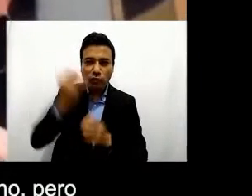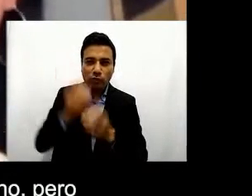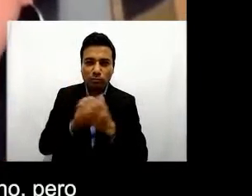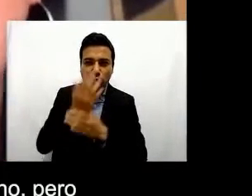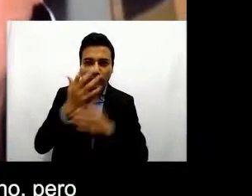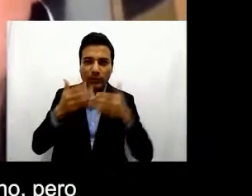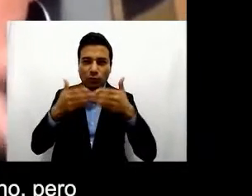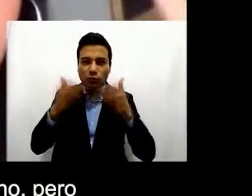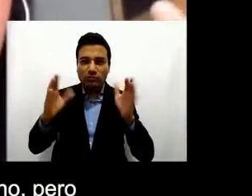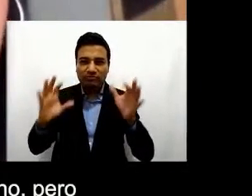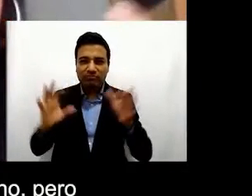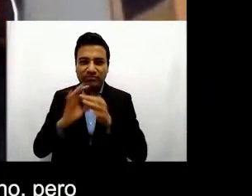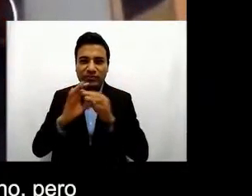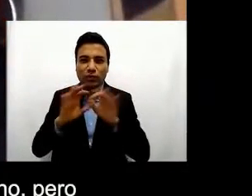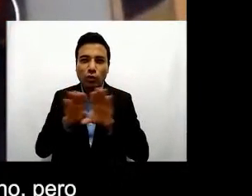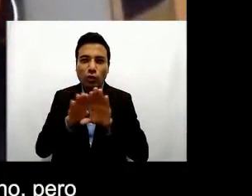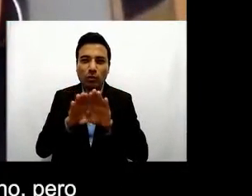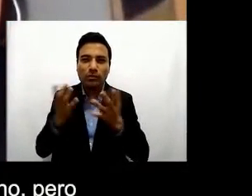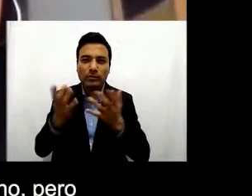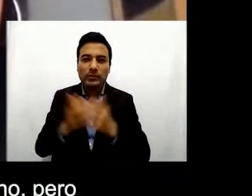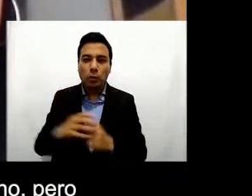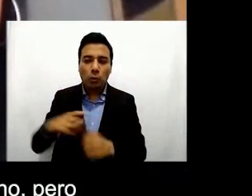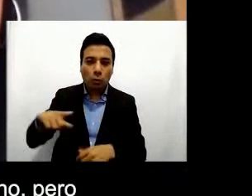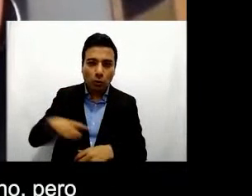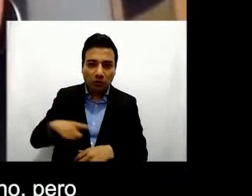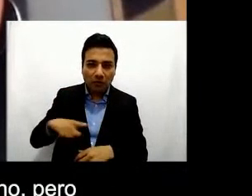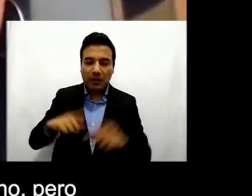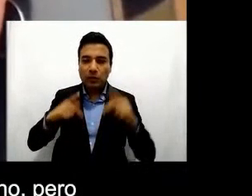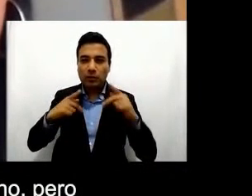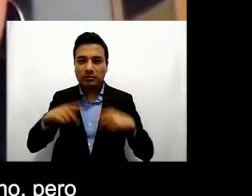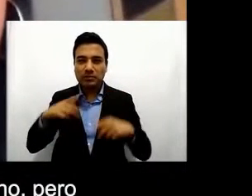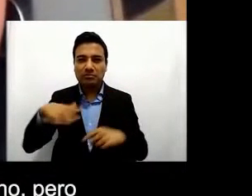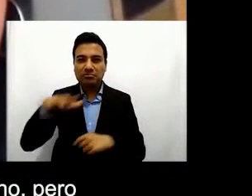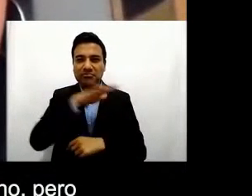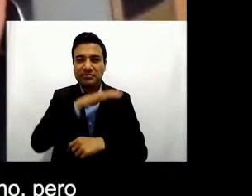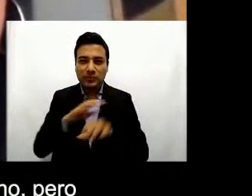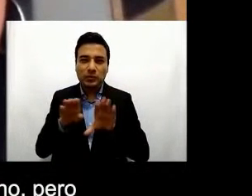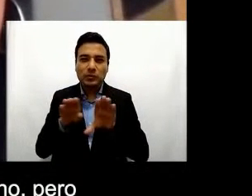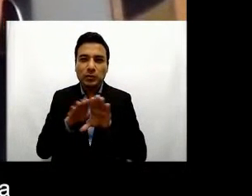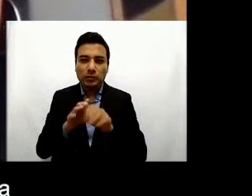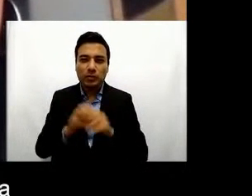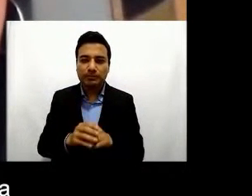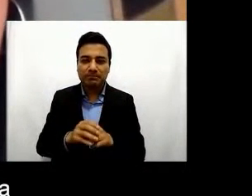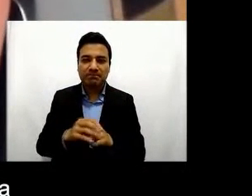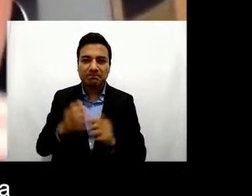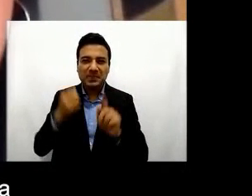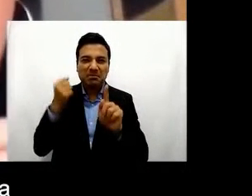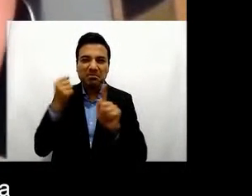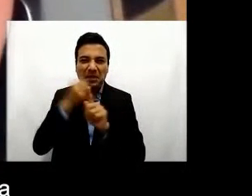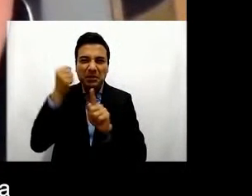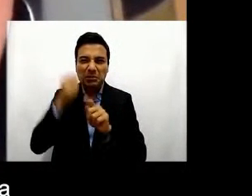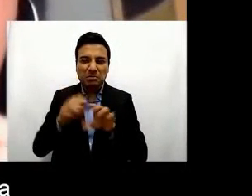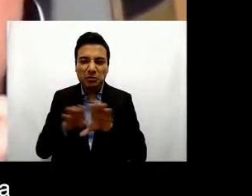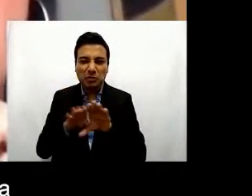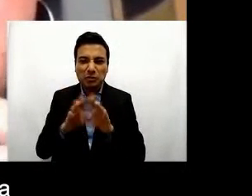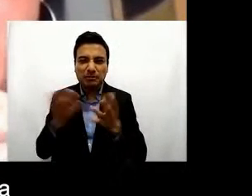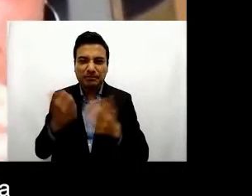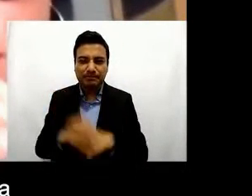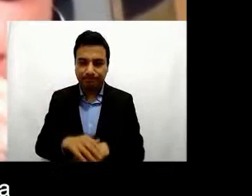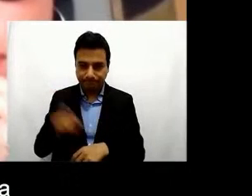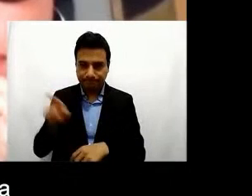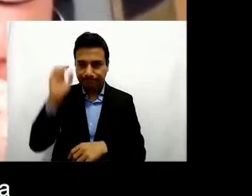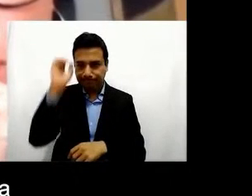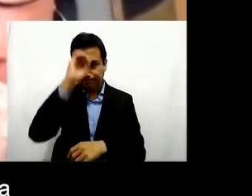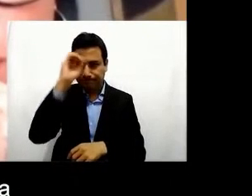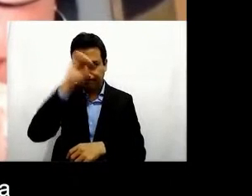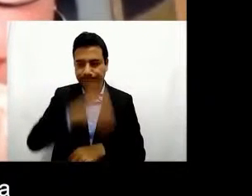sector público, llámese gobierno, pero llámese también sociedad civil organizada. ¿Cómo ha sido este impacto en la pandemia para el sector Aristeo?